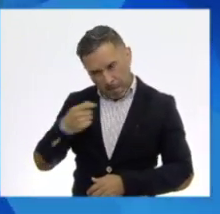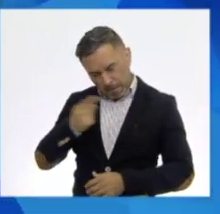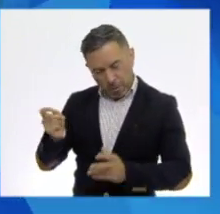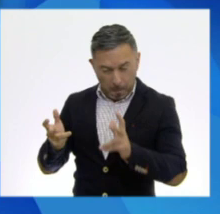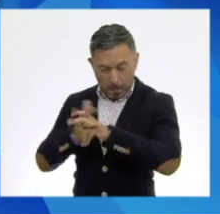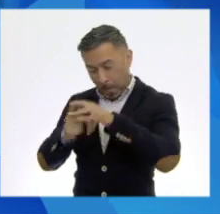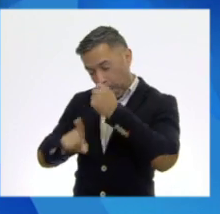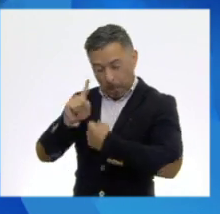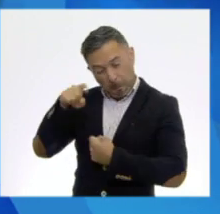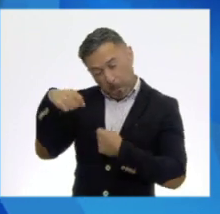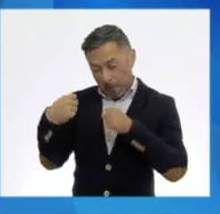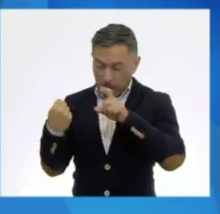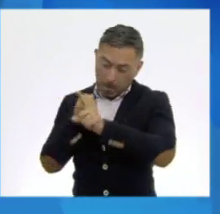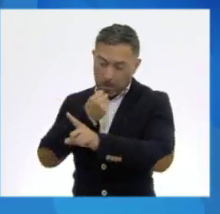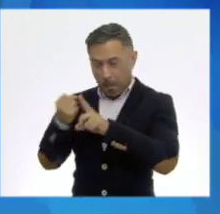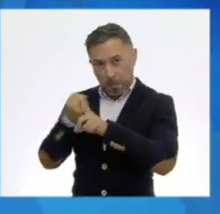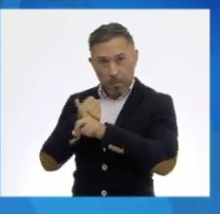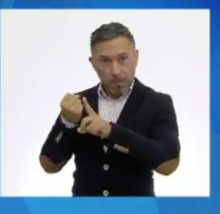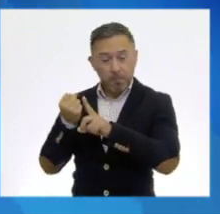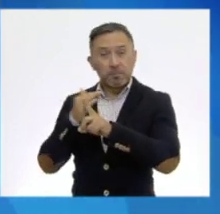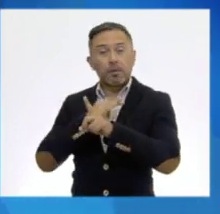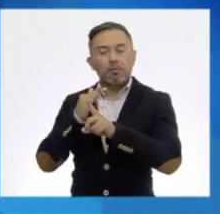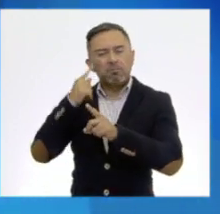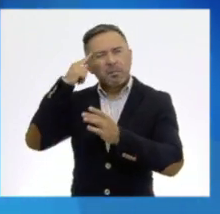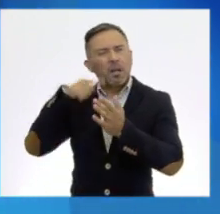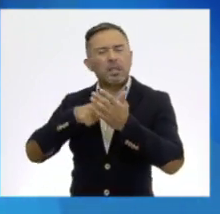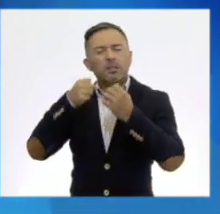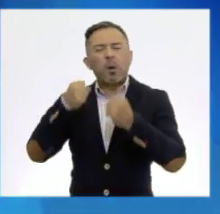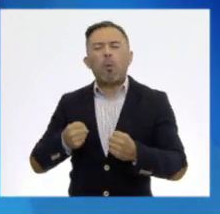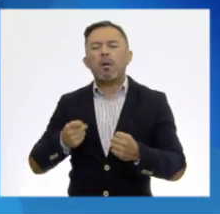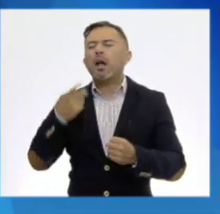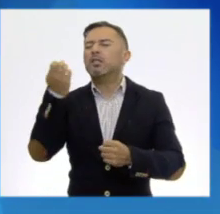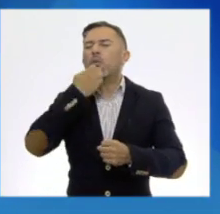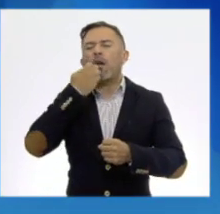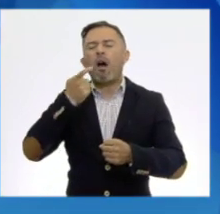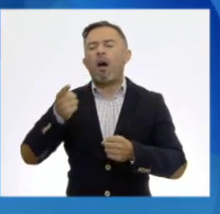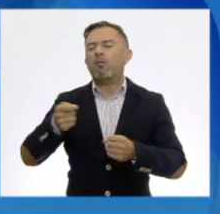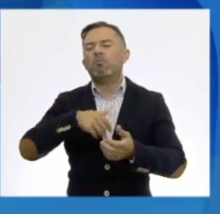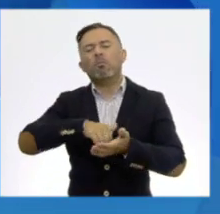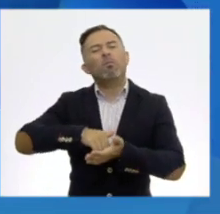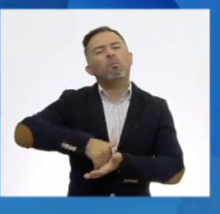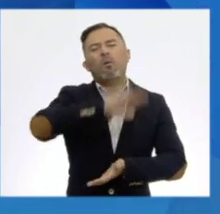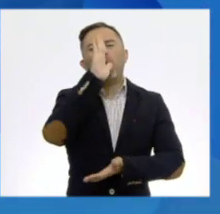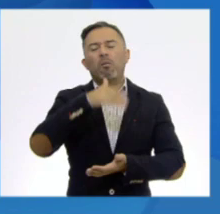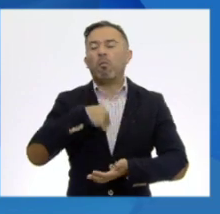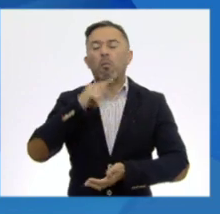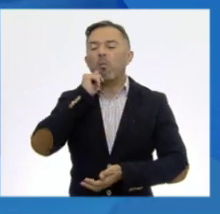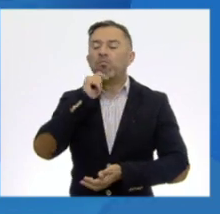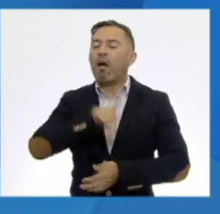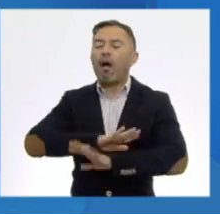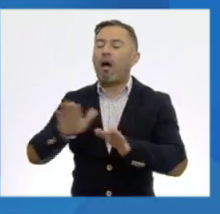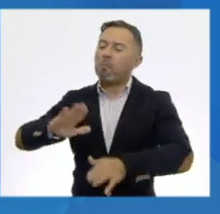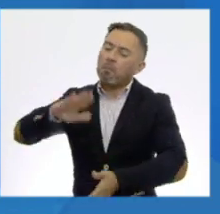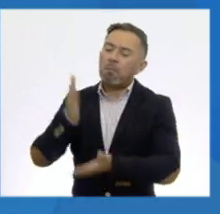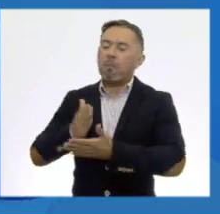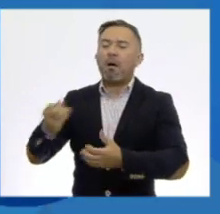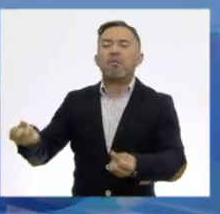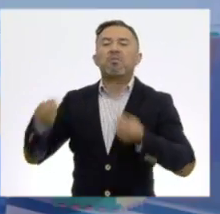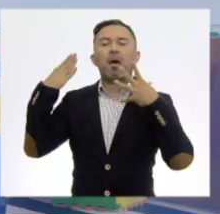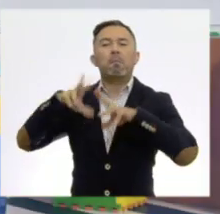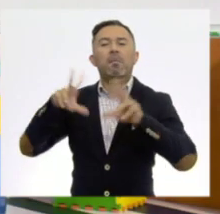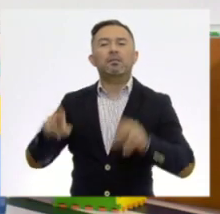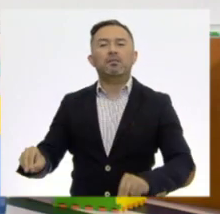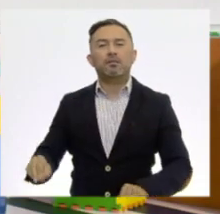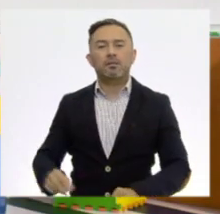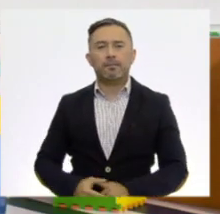consecuencia de esta acción será la suspensión temporal de la escuela, pero seguramente Raúl te va a dejar en paz. ¿Cuál crees que